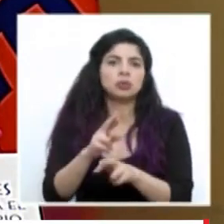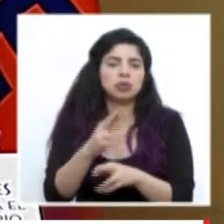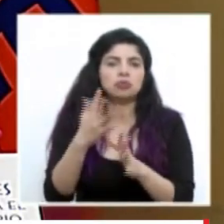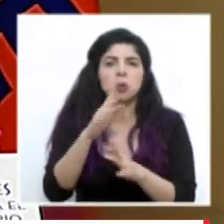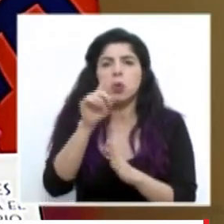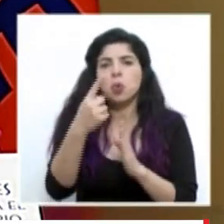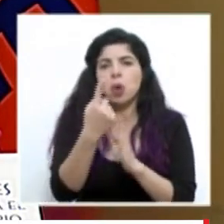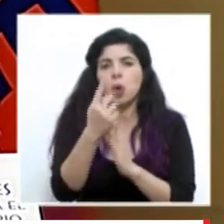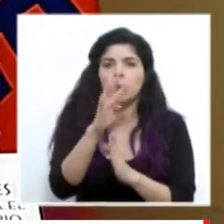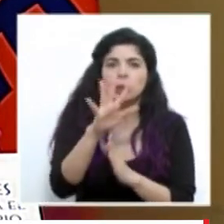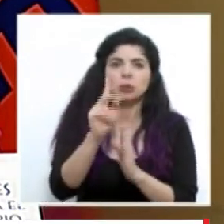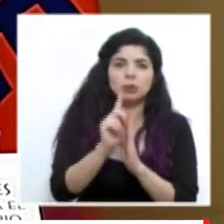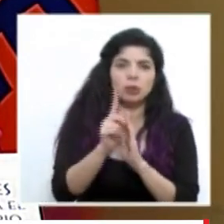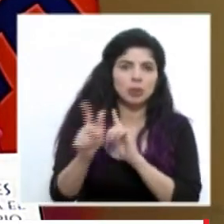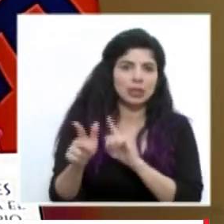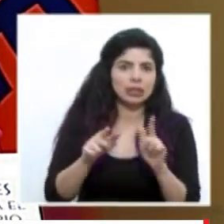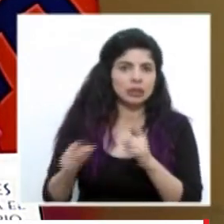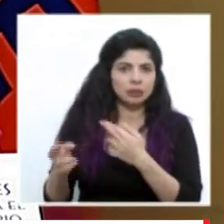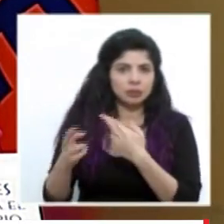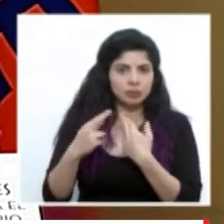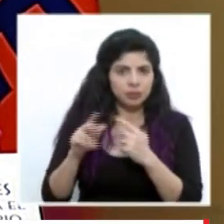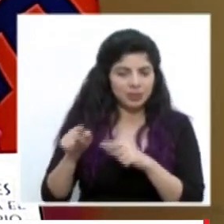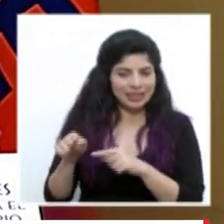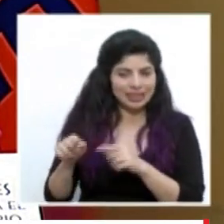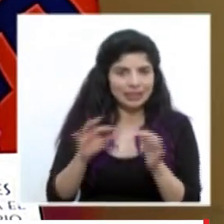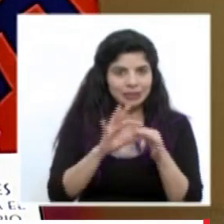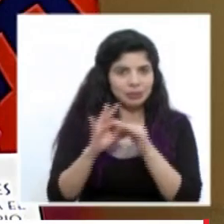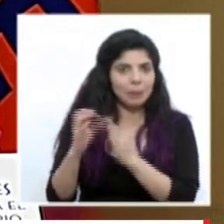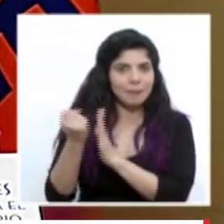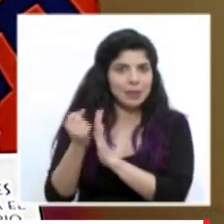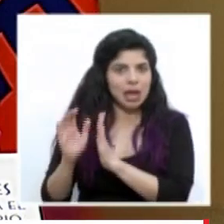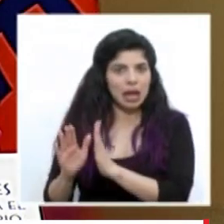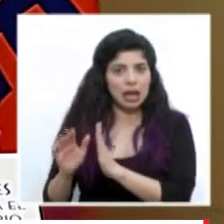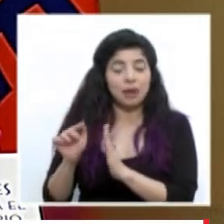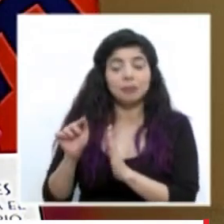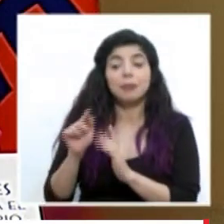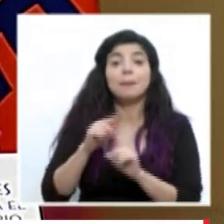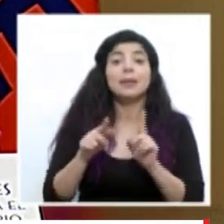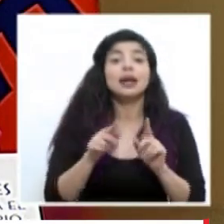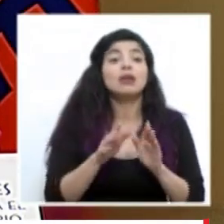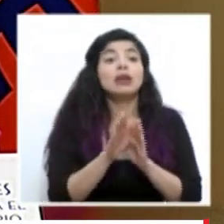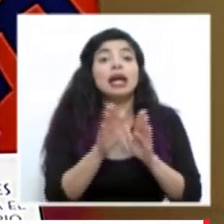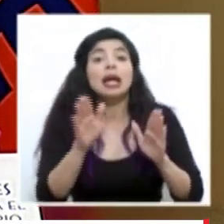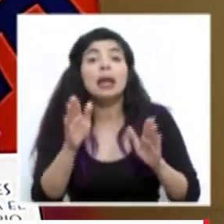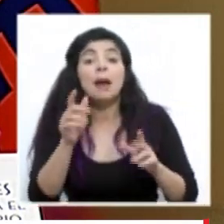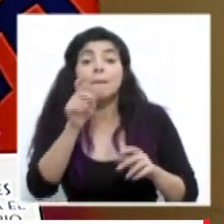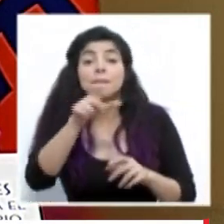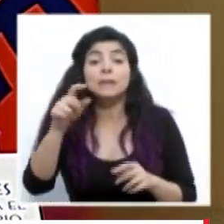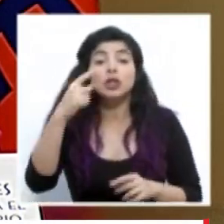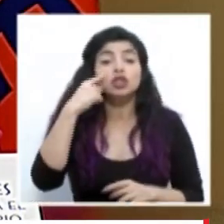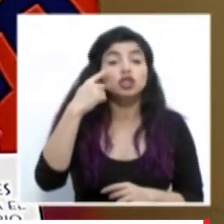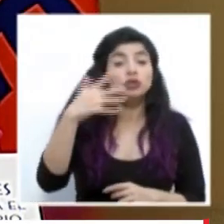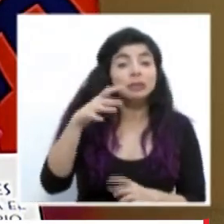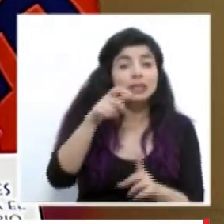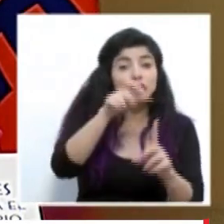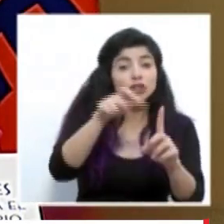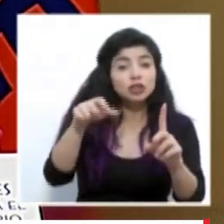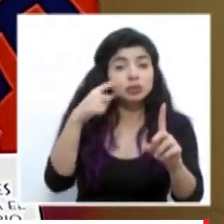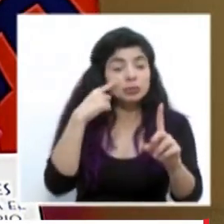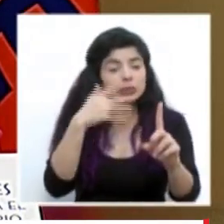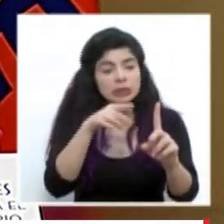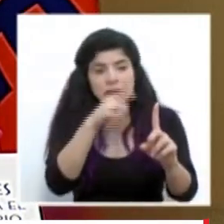en 1 hora, 45 minutos. Y tenemos el tiempo de respuesta para pacientes sospechosos, que son